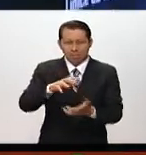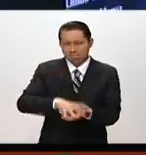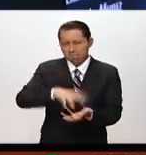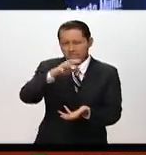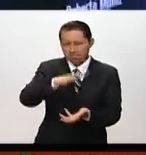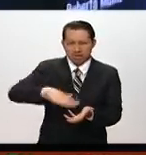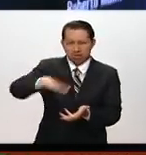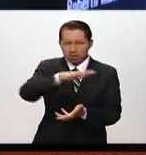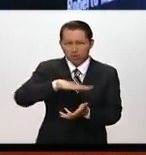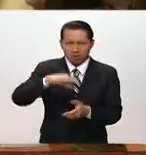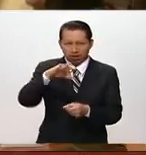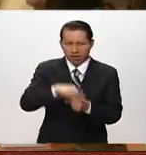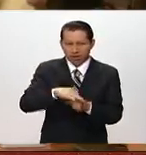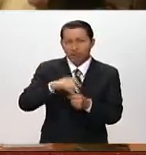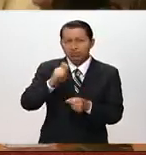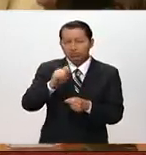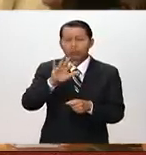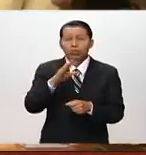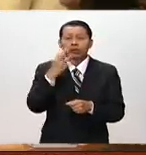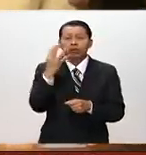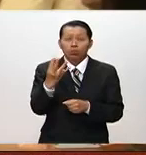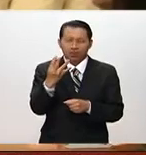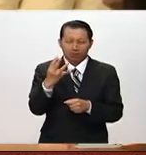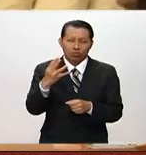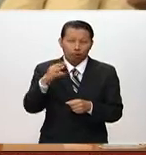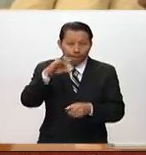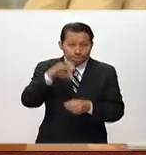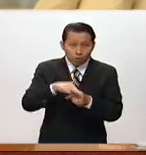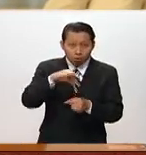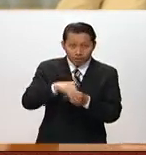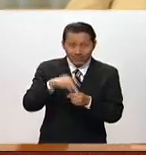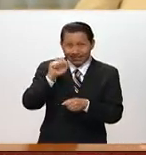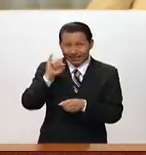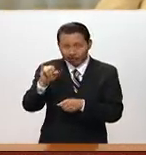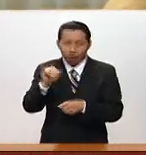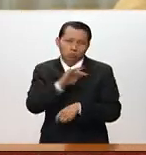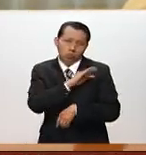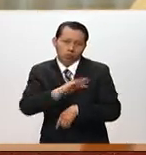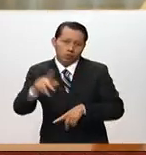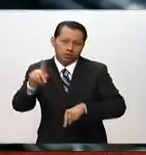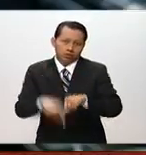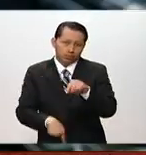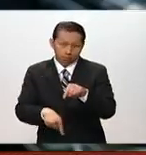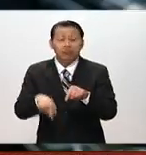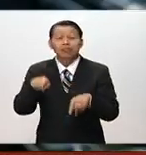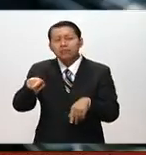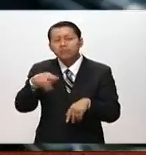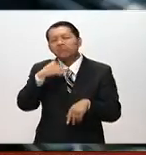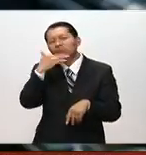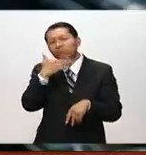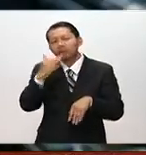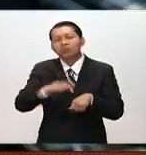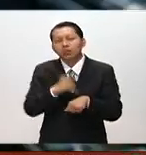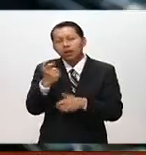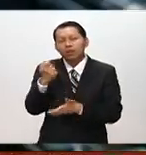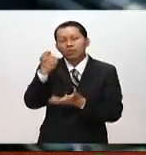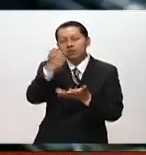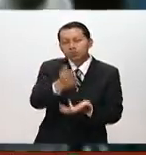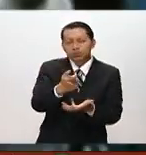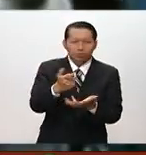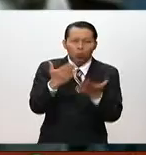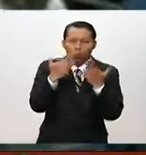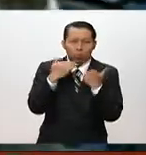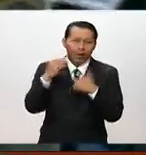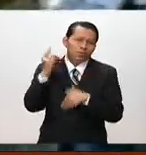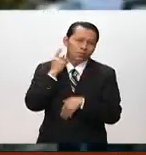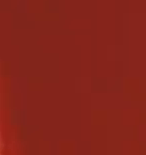es decir, que 54 de los 81 senadores voten a favor. La presidenta es acusada de manipular el presupuesto sin la aprobación del